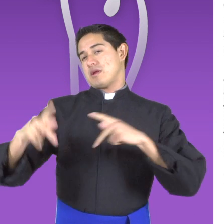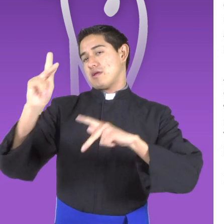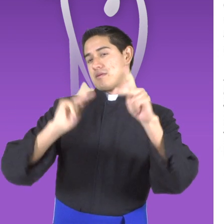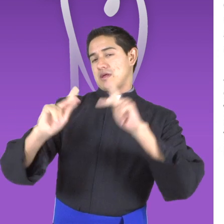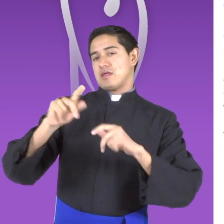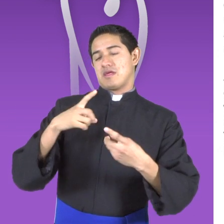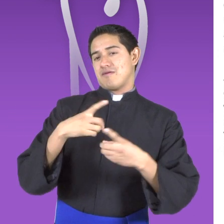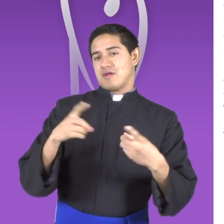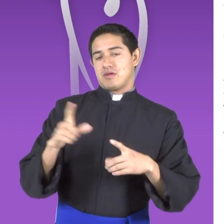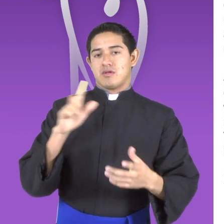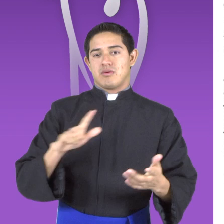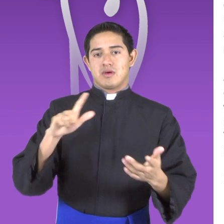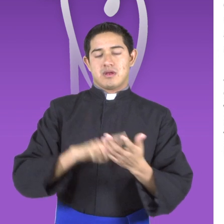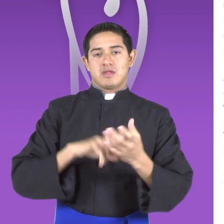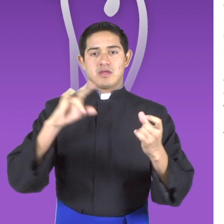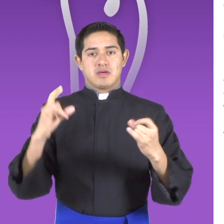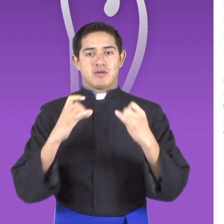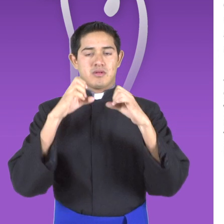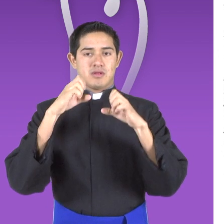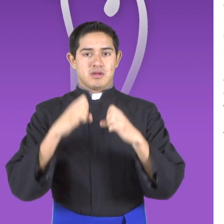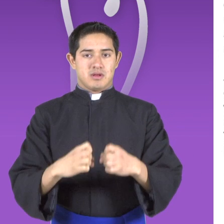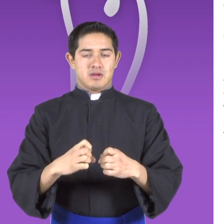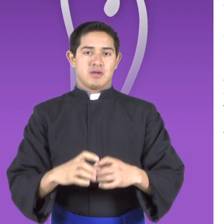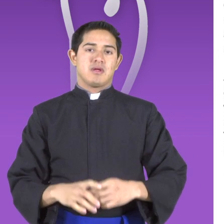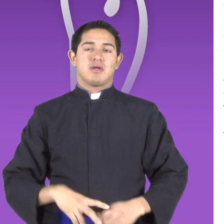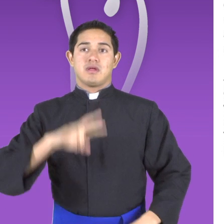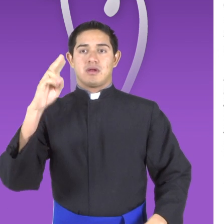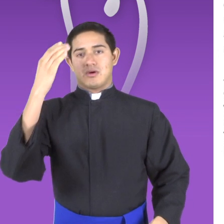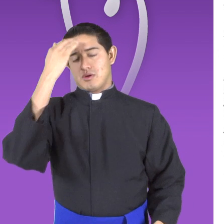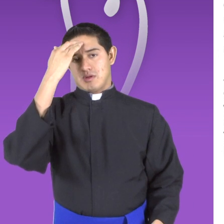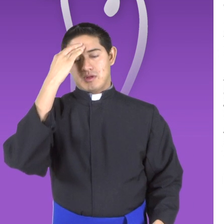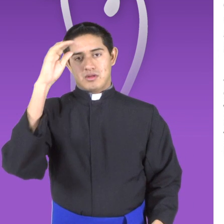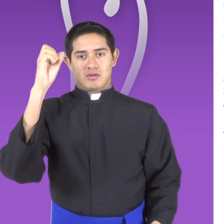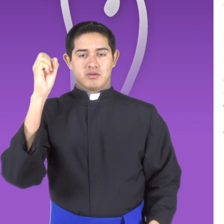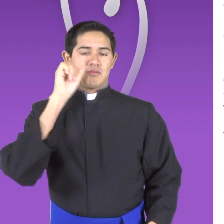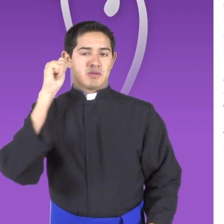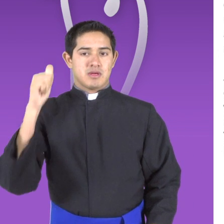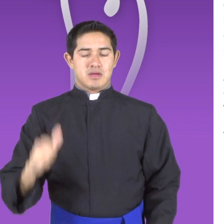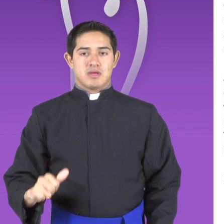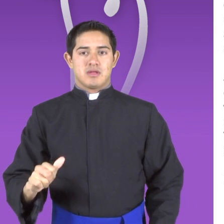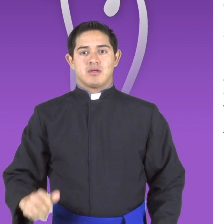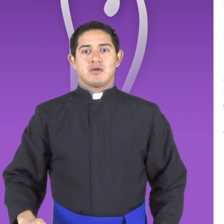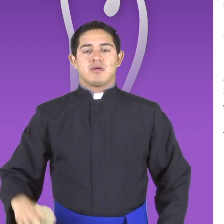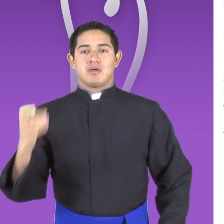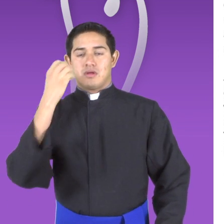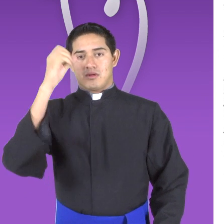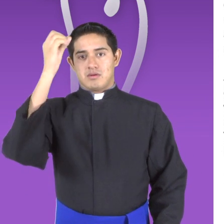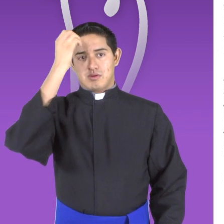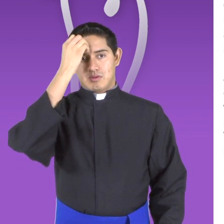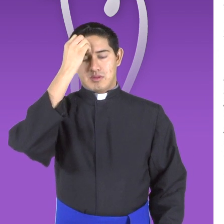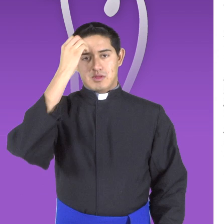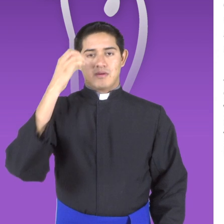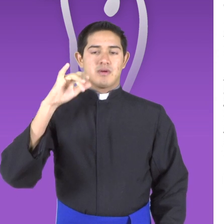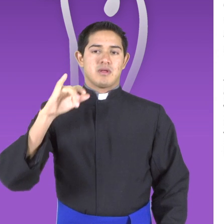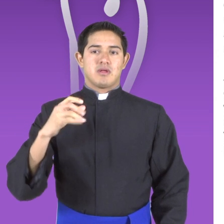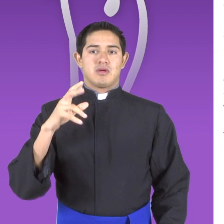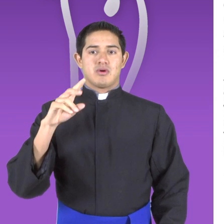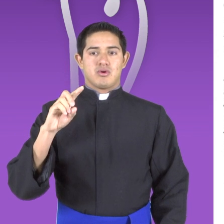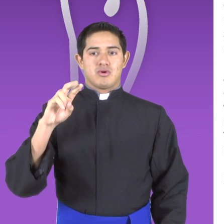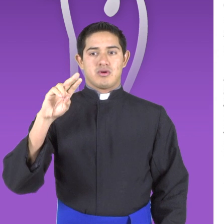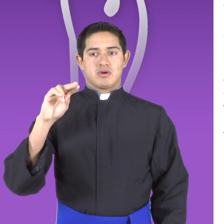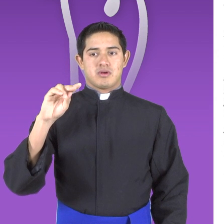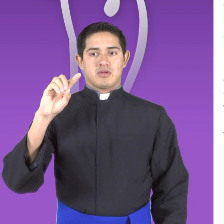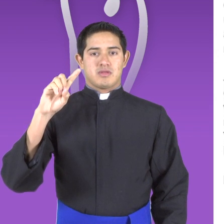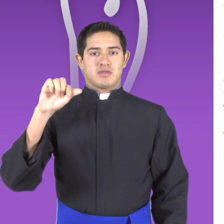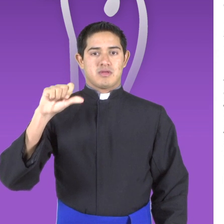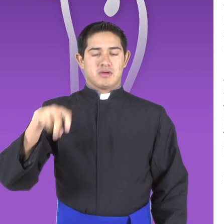la comarca de Judea y muchos habitantes de Jerusalén, reconocían sus pecados y él los bautizaba en el Jordán. Juan usaba un vestido de